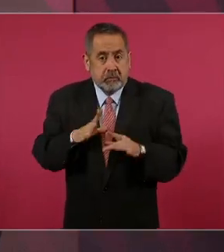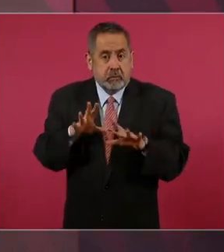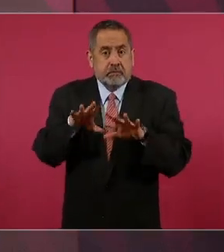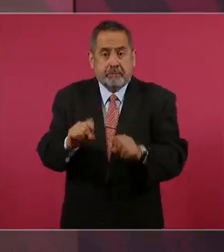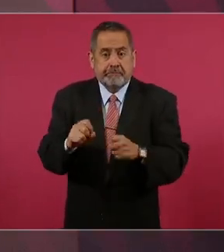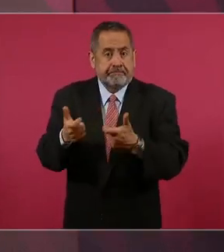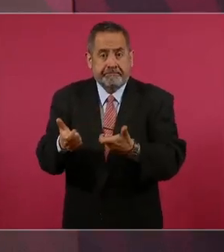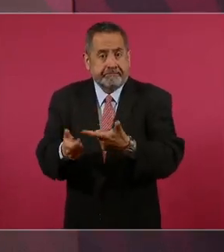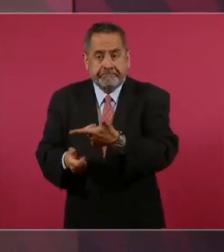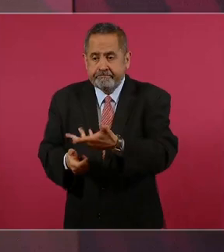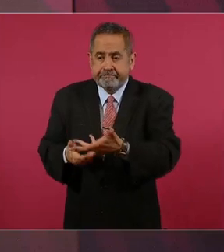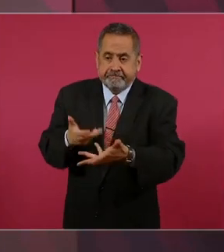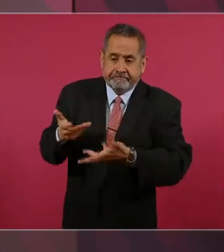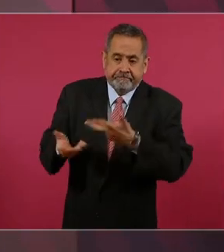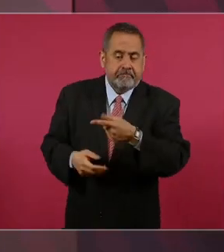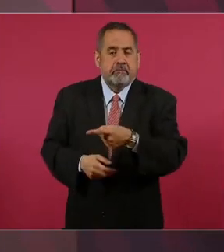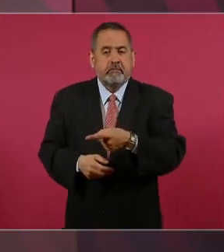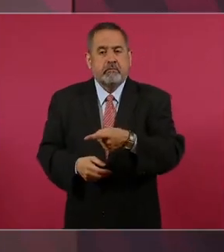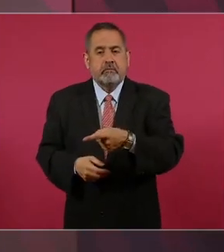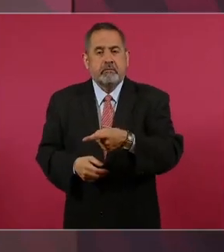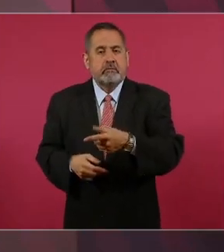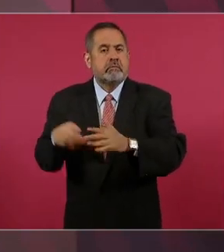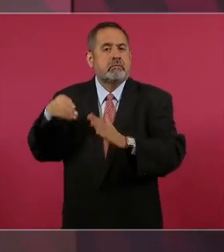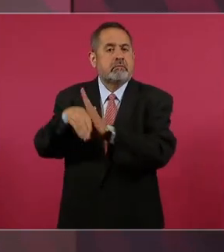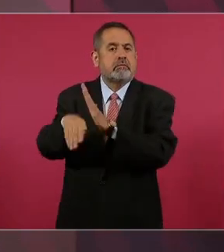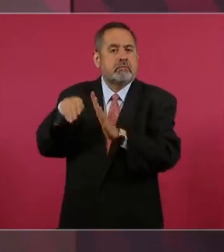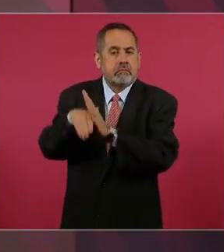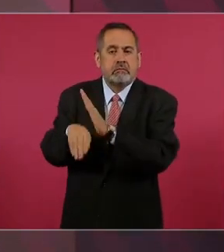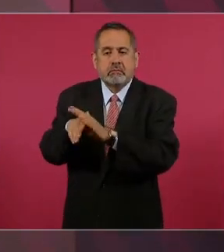eso, todo se ruina,